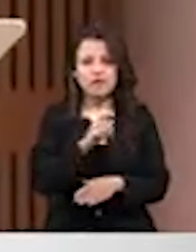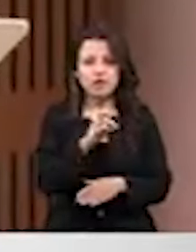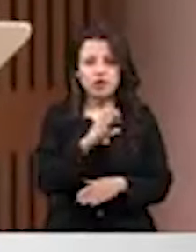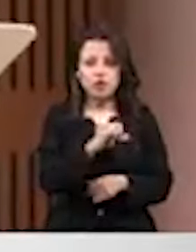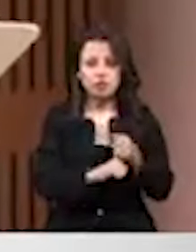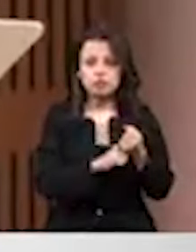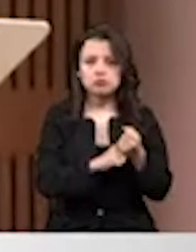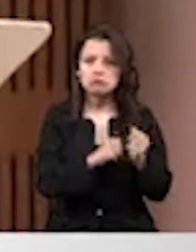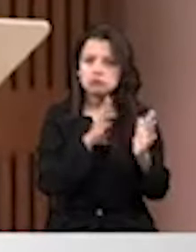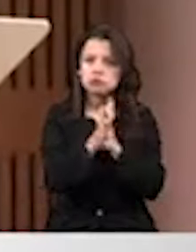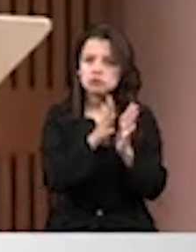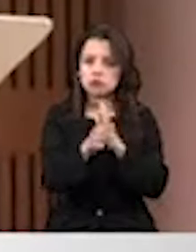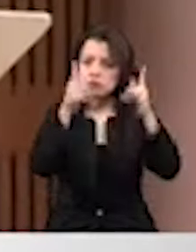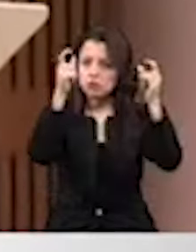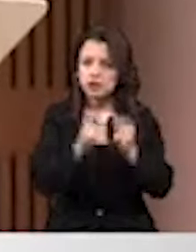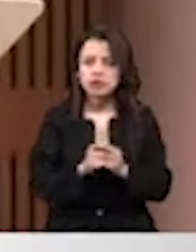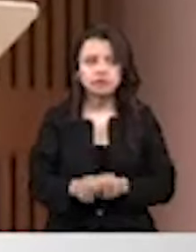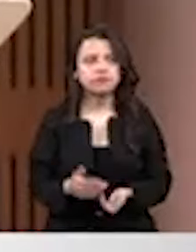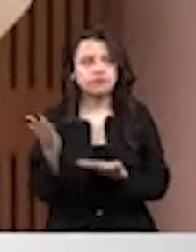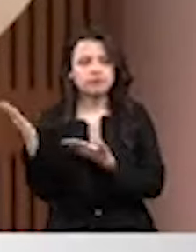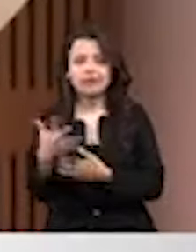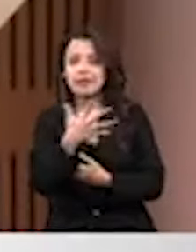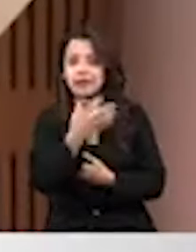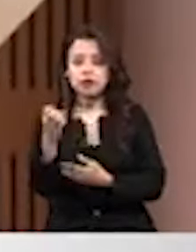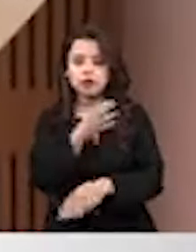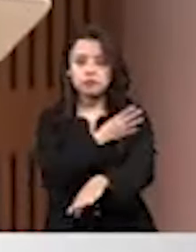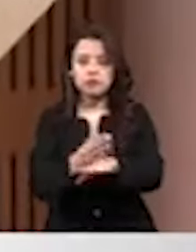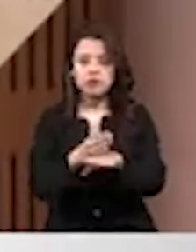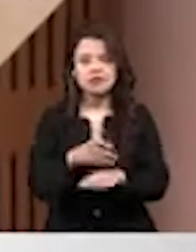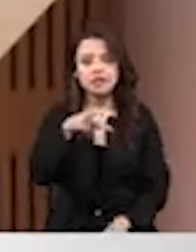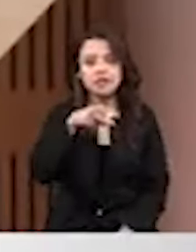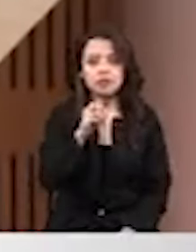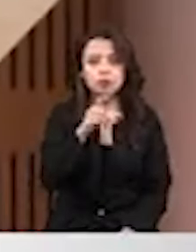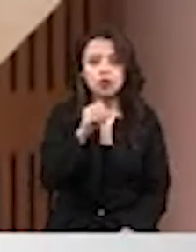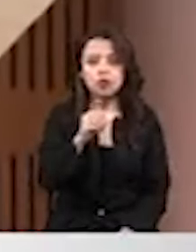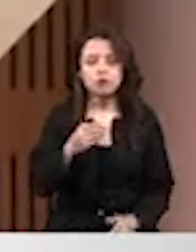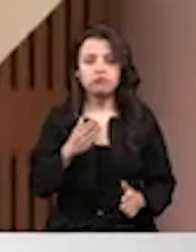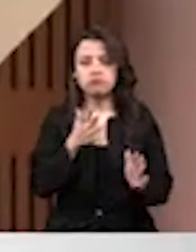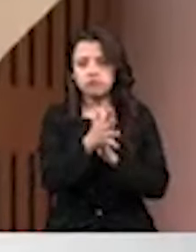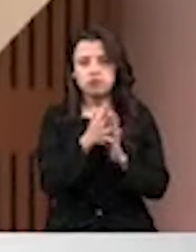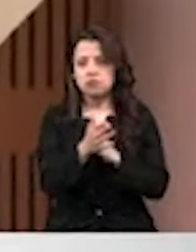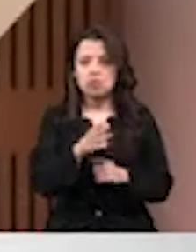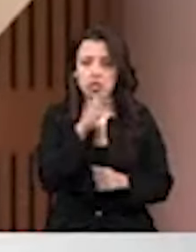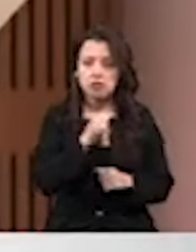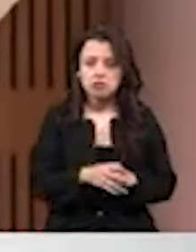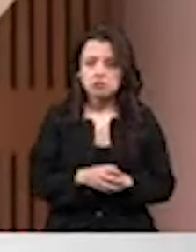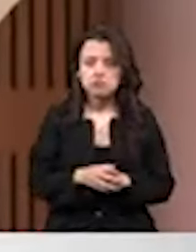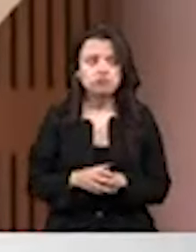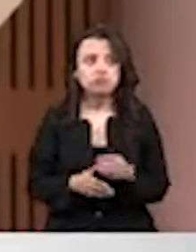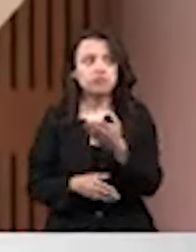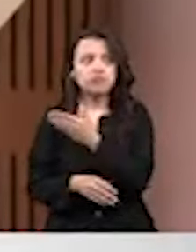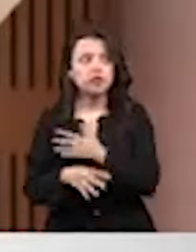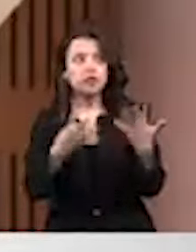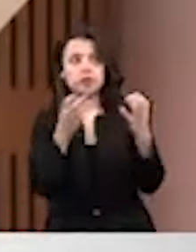se reportaron 500 millones de pesos del Polo Democrático. La tercera violación, no se reportaron 931